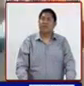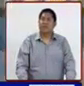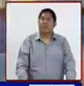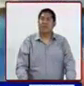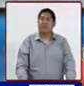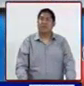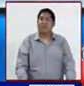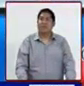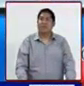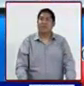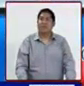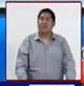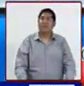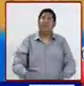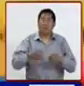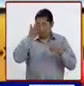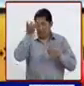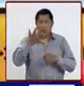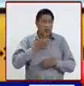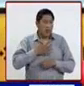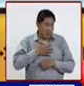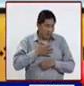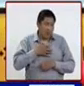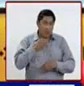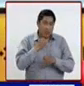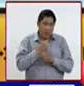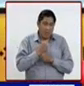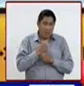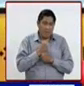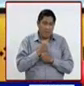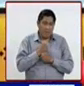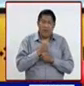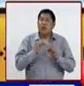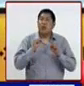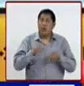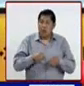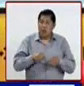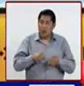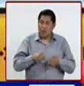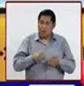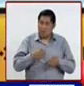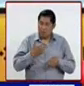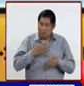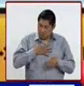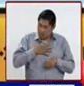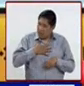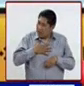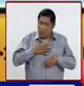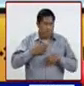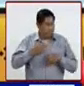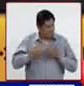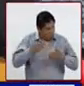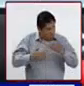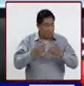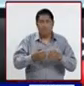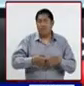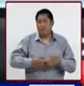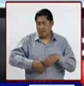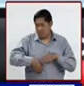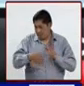Yo creo que no me fijo tanto en eso, ¿no? Porque yo estoy trabajando para poder dejar mi marca propia,